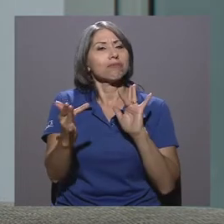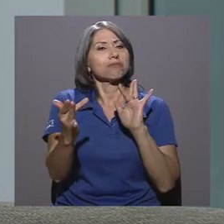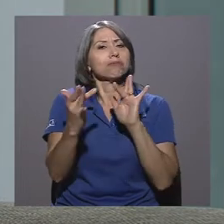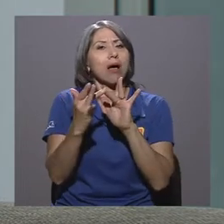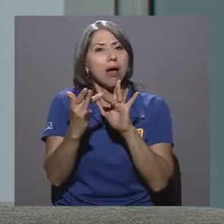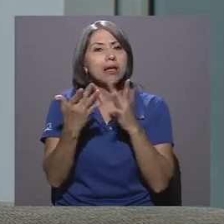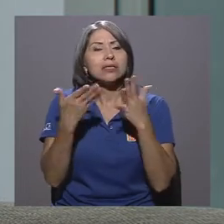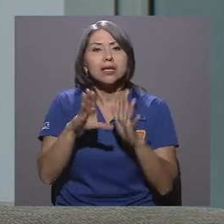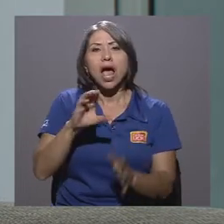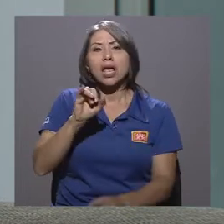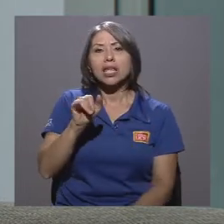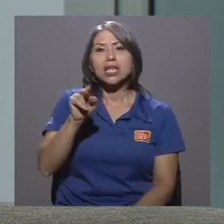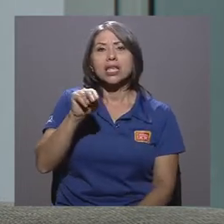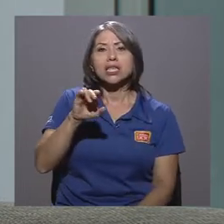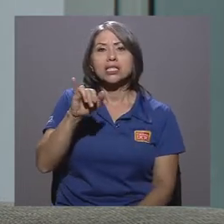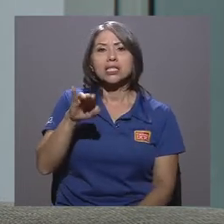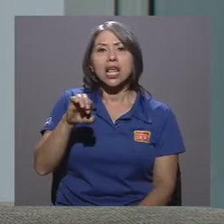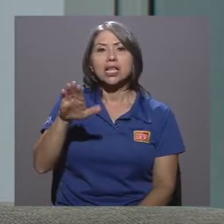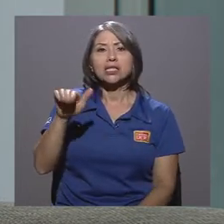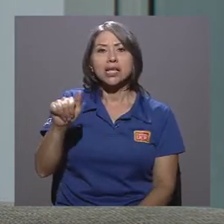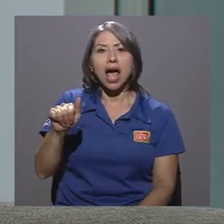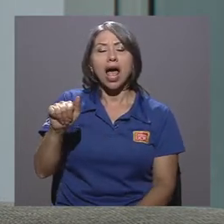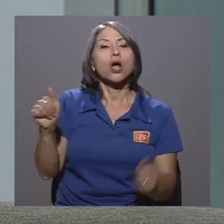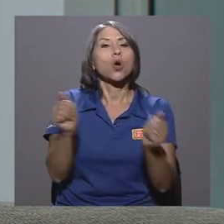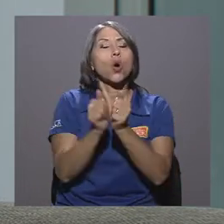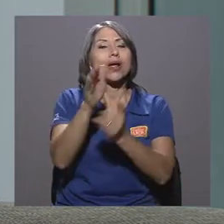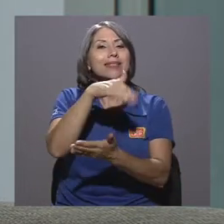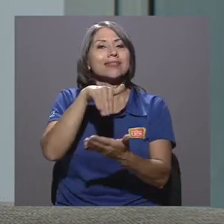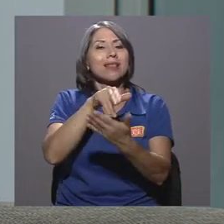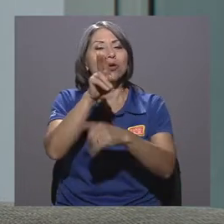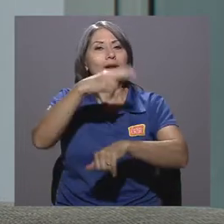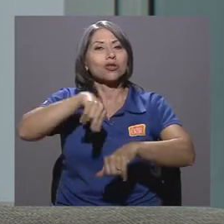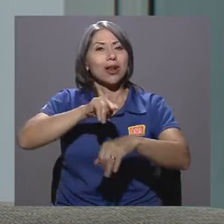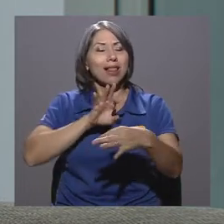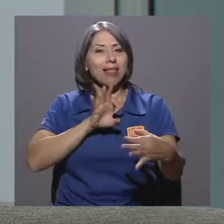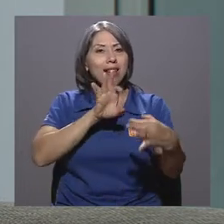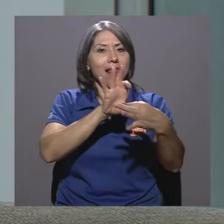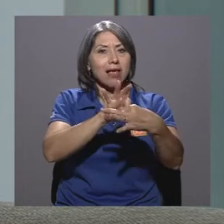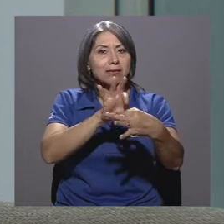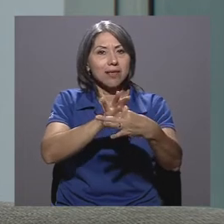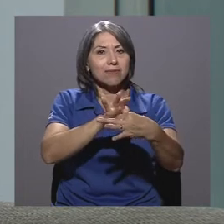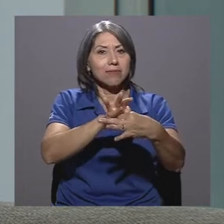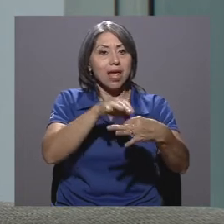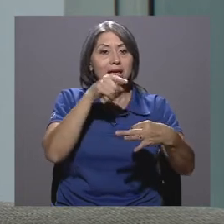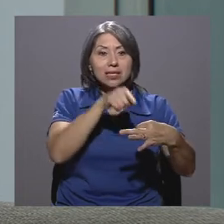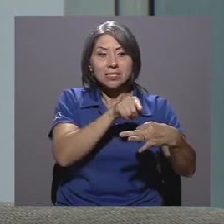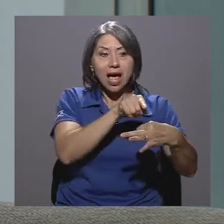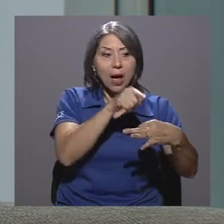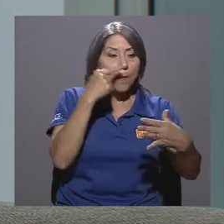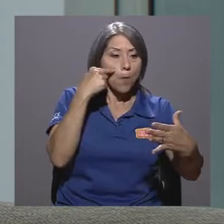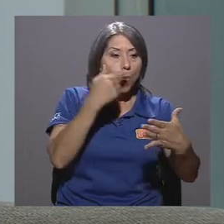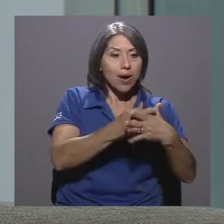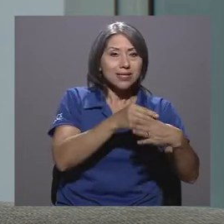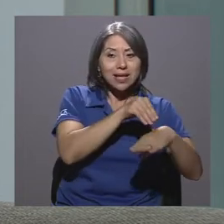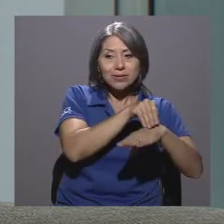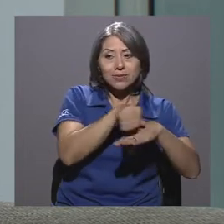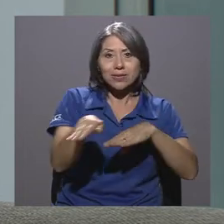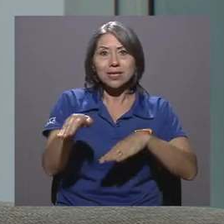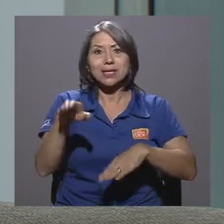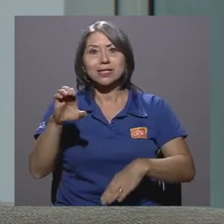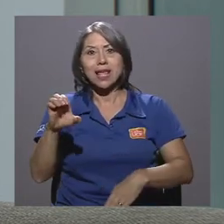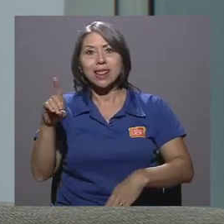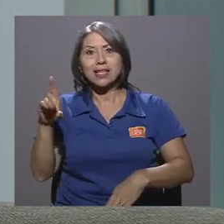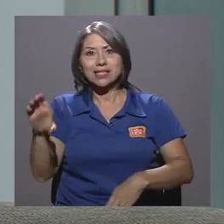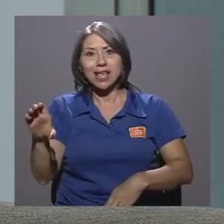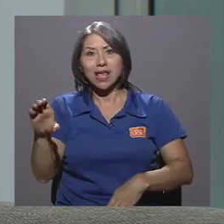tiene Inciensa, por medio del Centro Nacional de Enlace. Se reporta al CDC las muestras, ¿verdad? ¿El CDC está en Estados